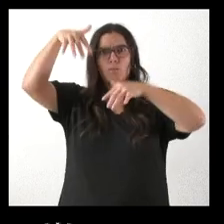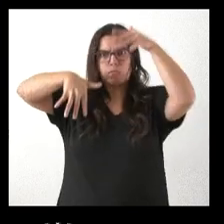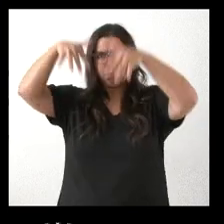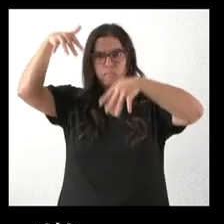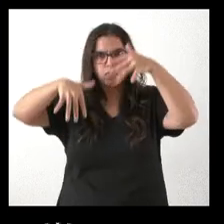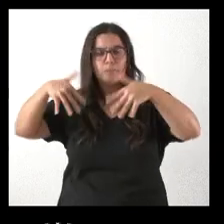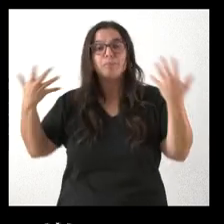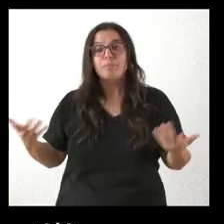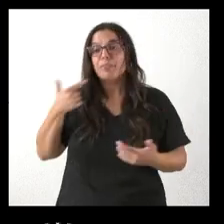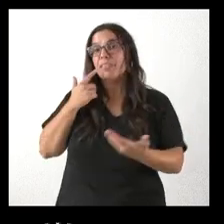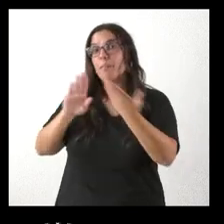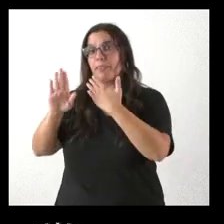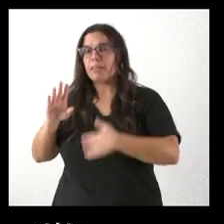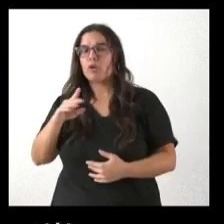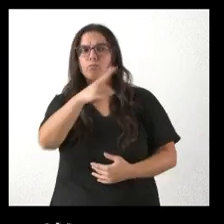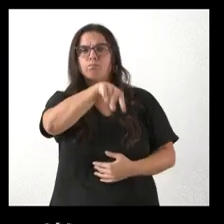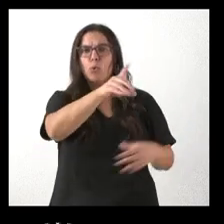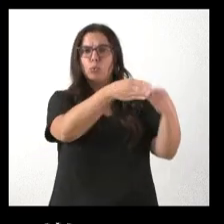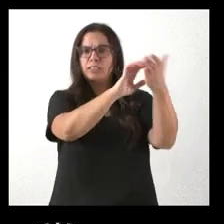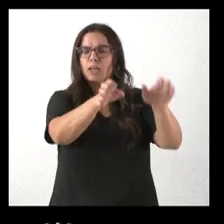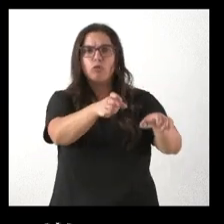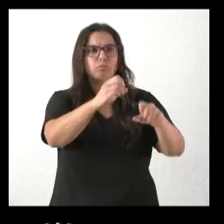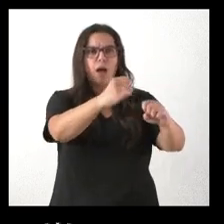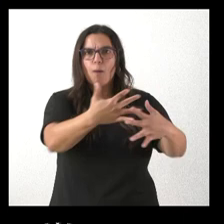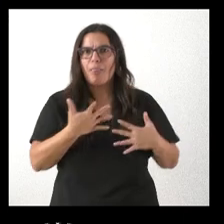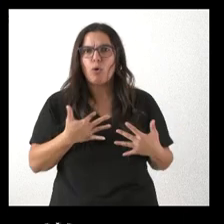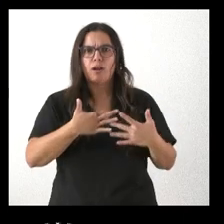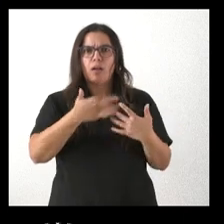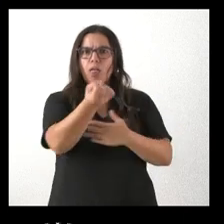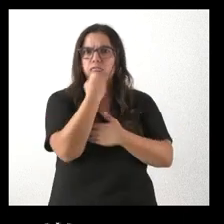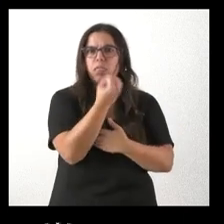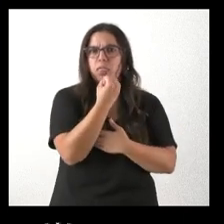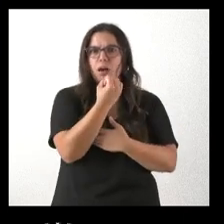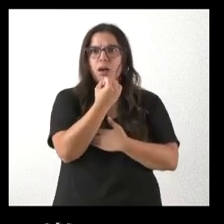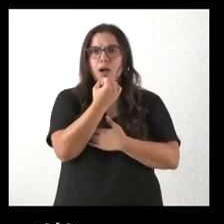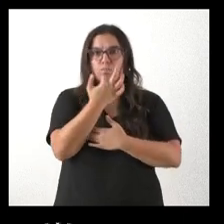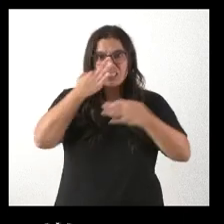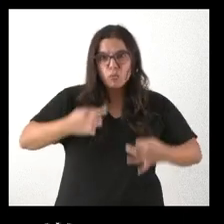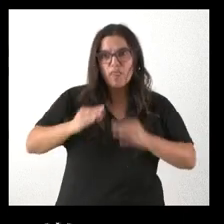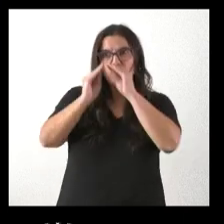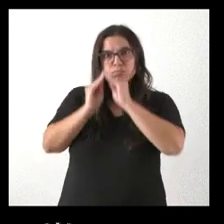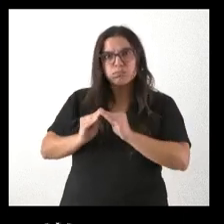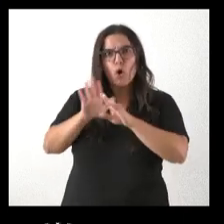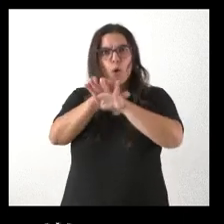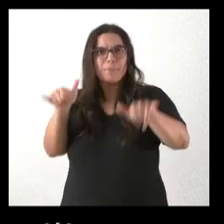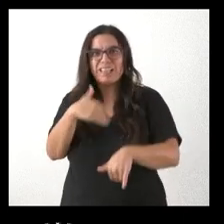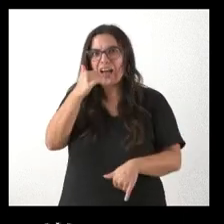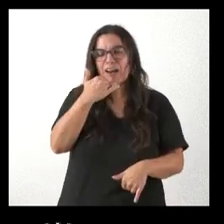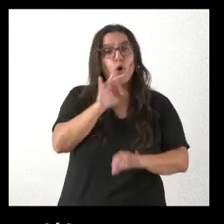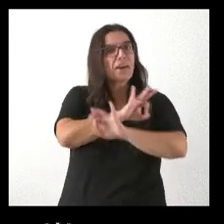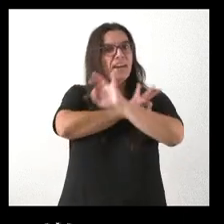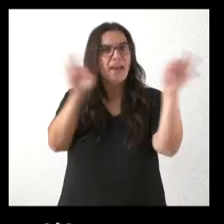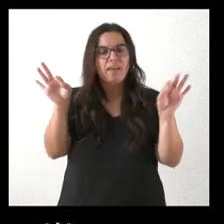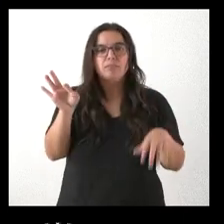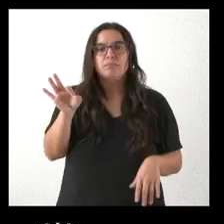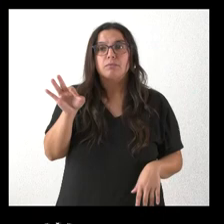acusan a la junta de desatención y abandono ya que según dicen no les han dado garantías de reparación O indemnizaciones al menos dicen